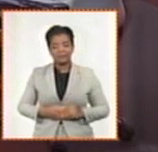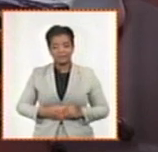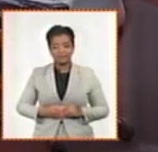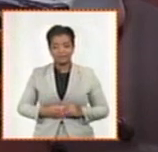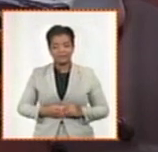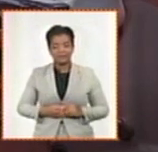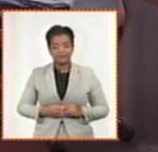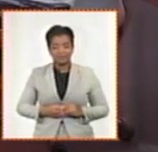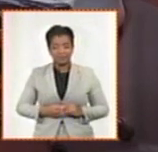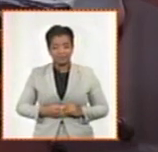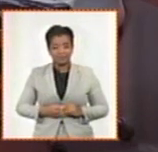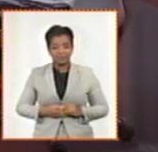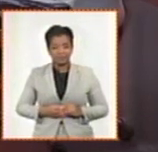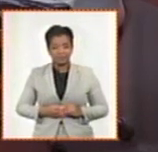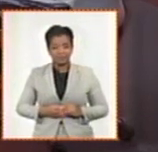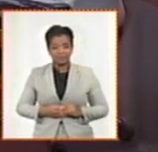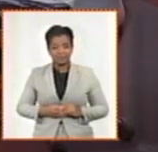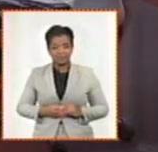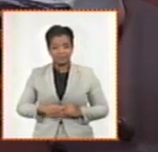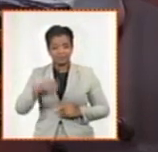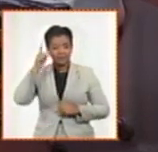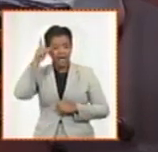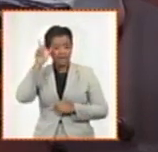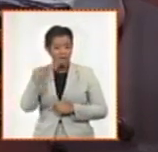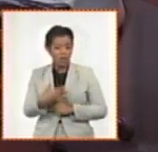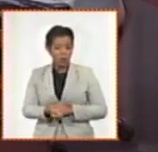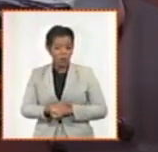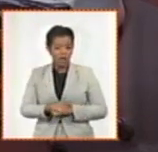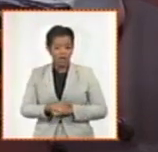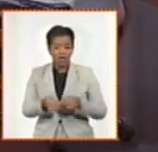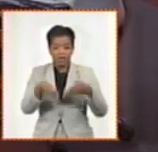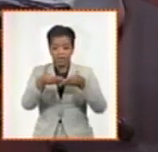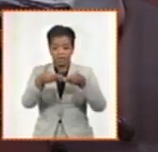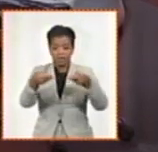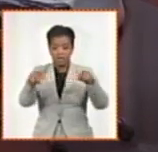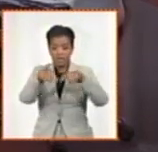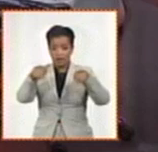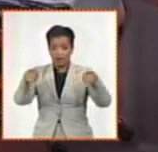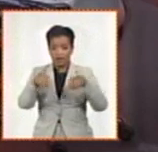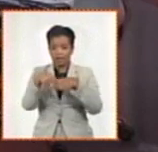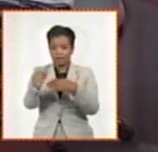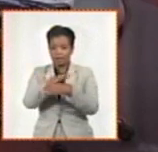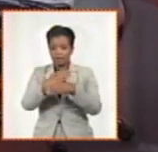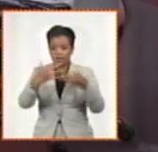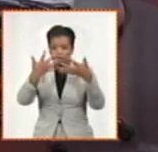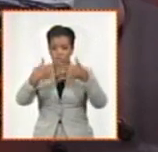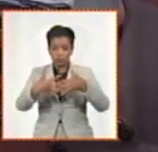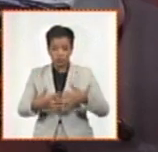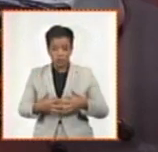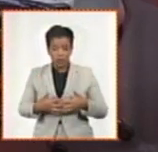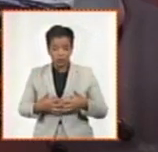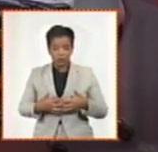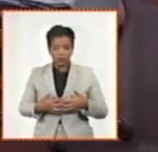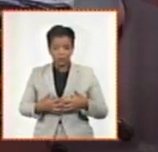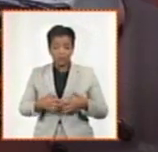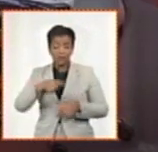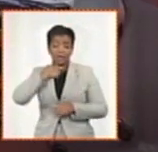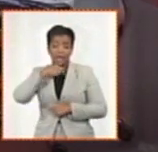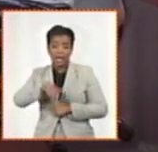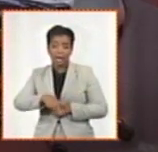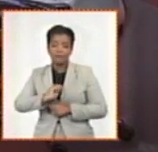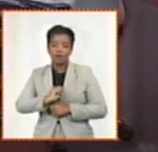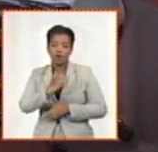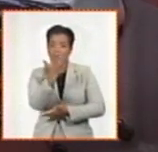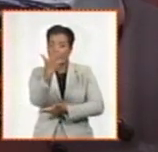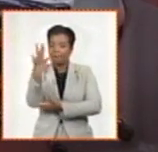Sí, que produce también. Estas fincas agroecológicas tienen diversidad, ¿no?, de producción. No es solo